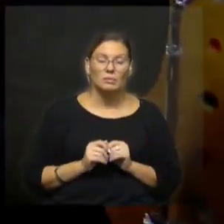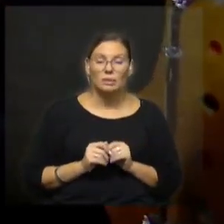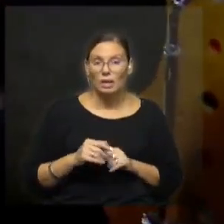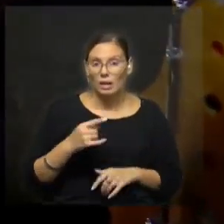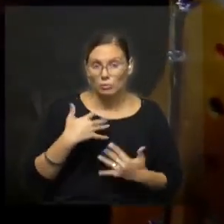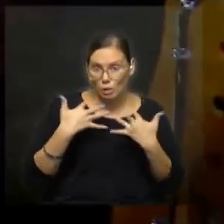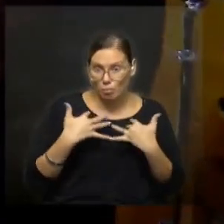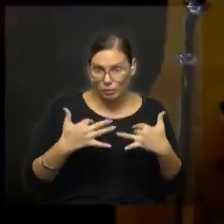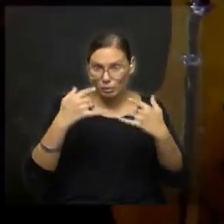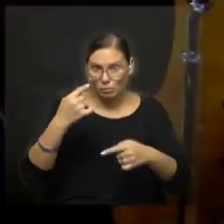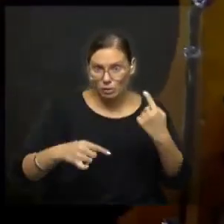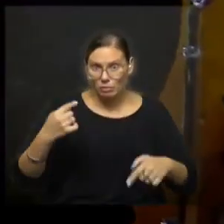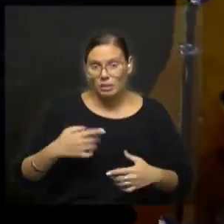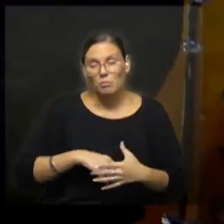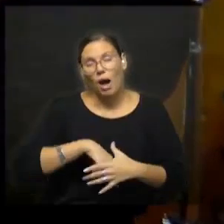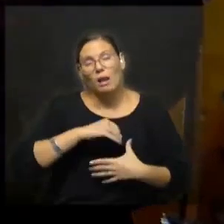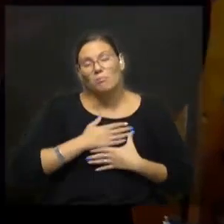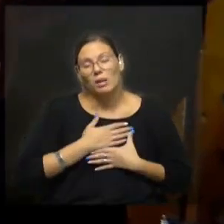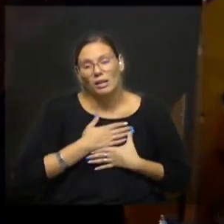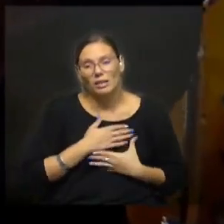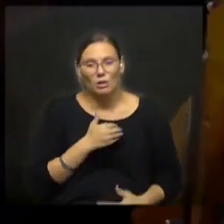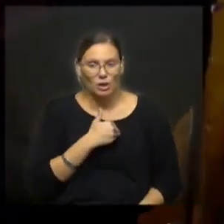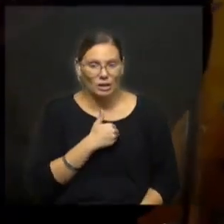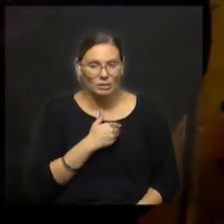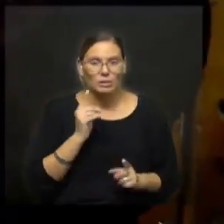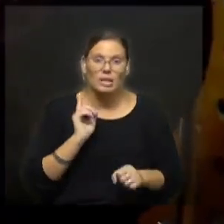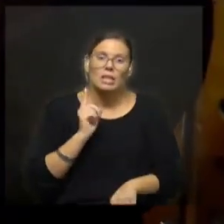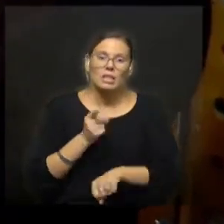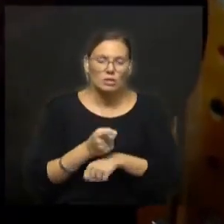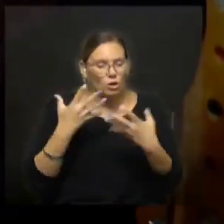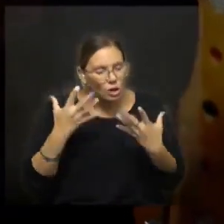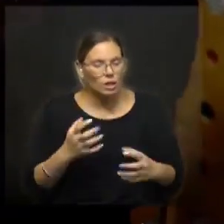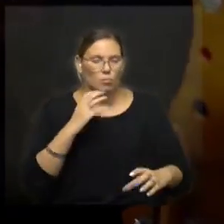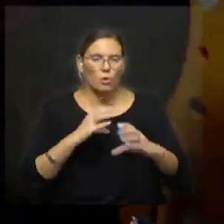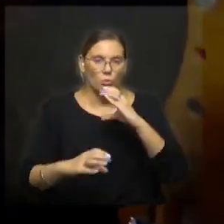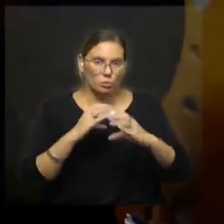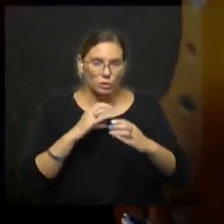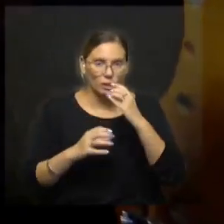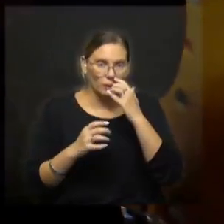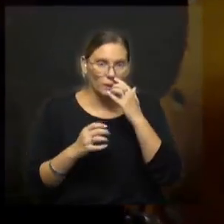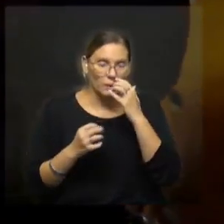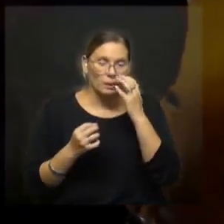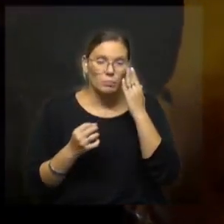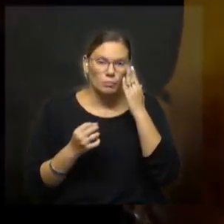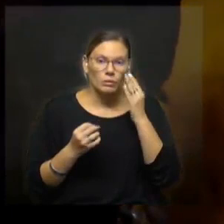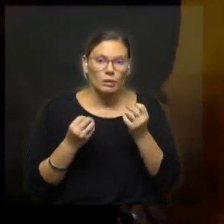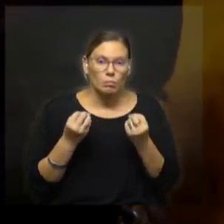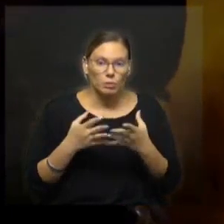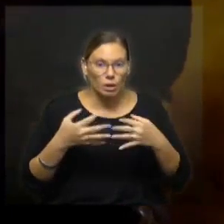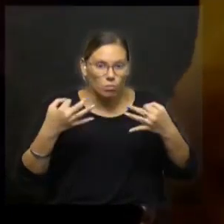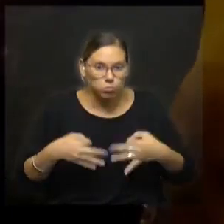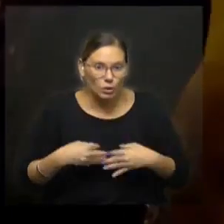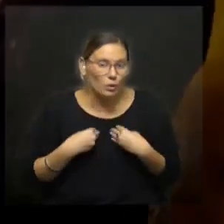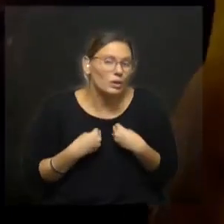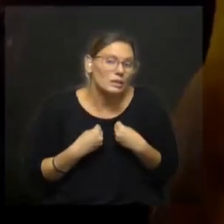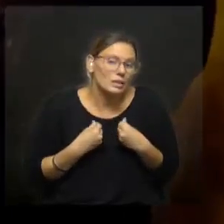tiene de todo. Mucha alma y corazón, y eso, y además decisión en lo que queremos comunicar, porque es absolutamente certero con lo que